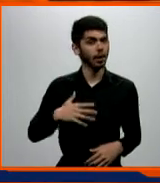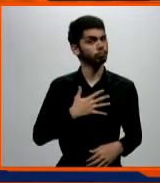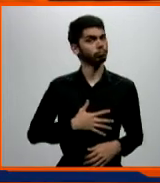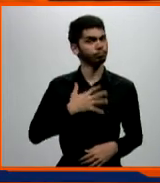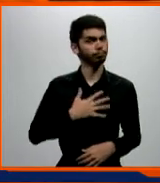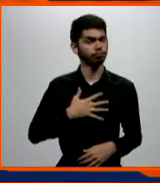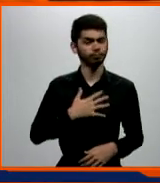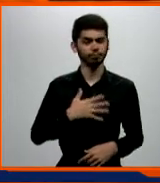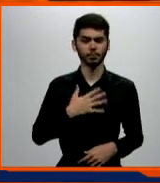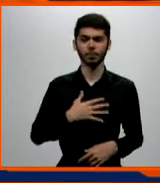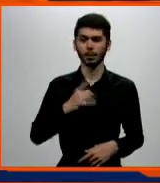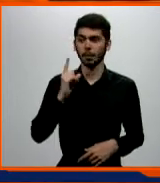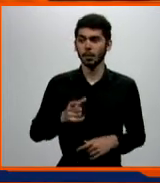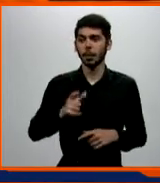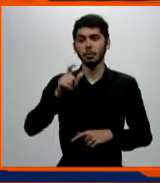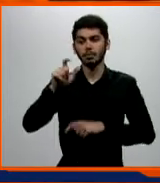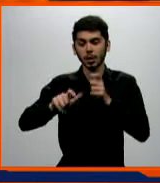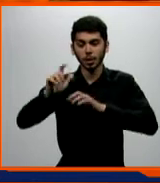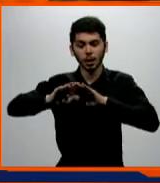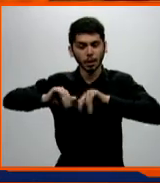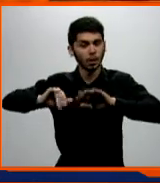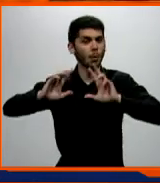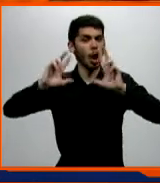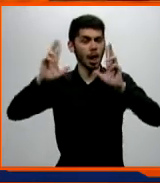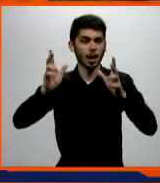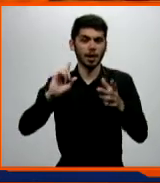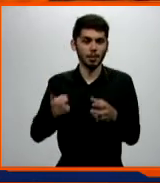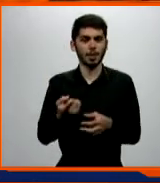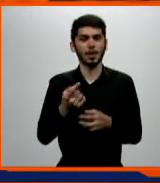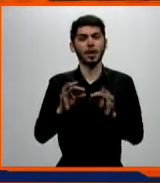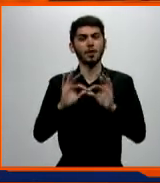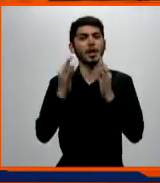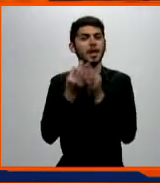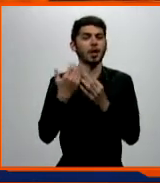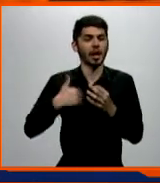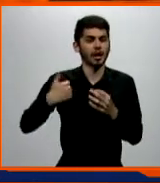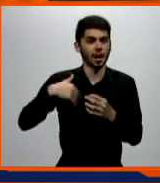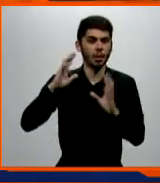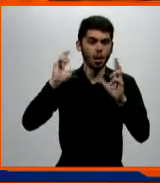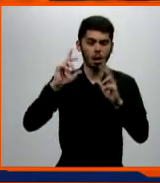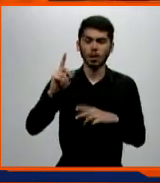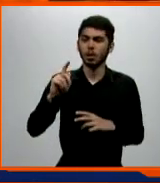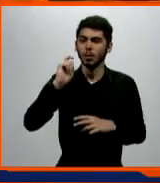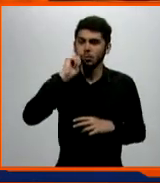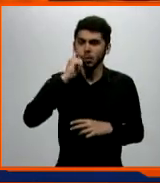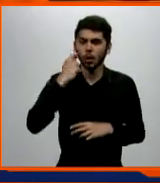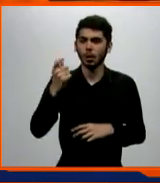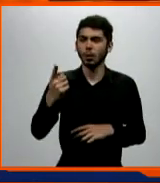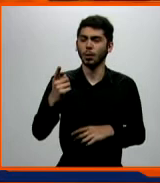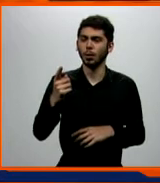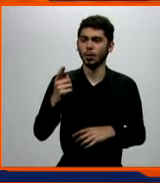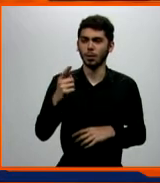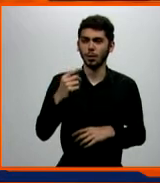es la gente de Beach Volley, la Federación Argentina de Volley, porque la linda responsabilidad de volver a